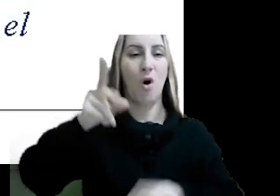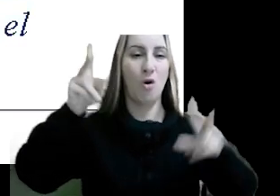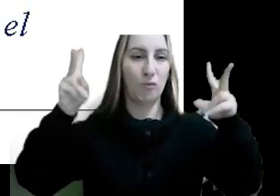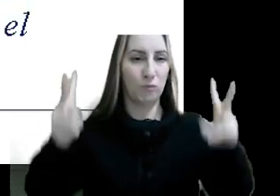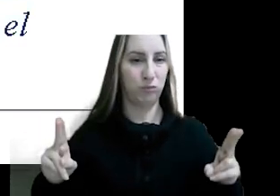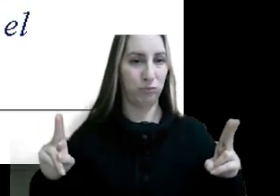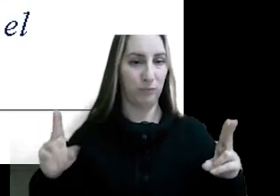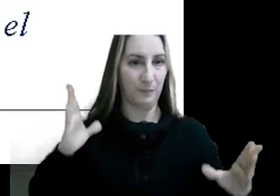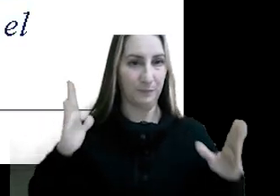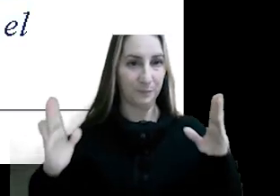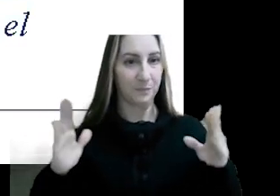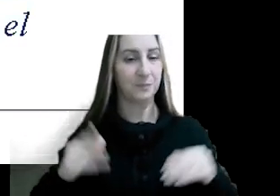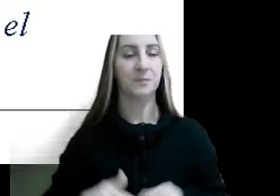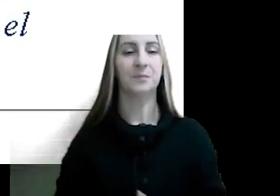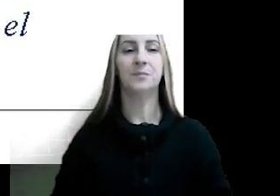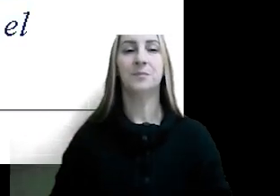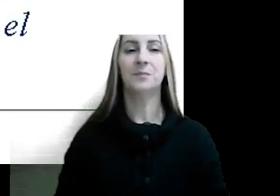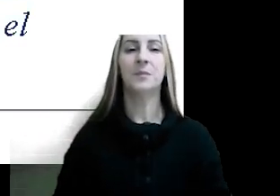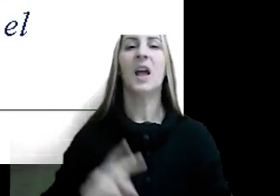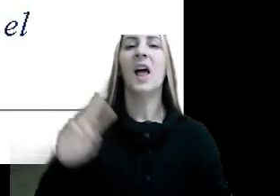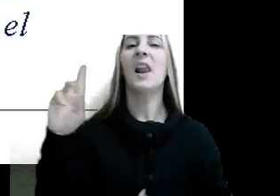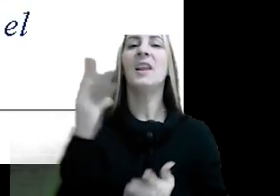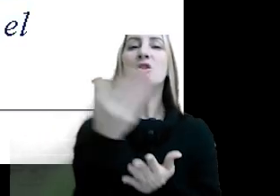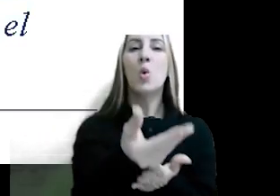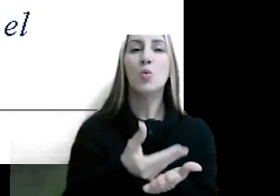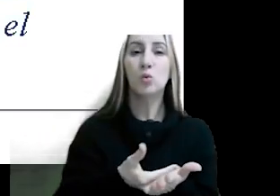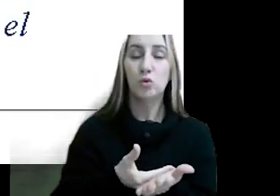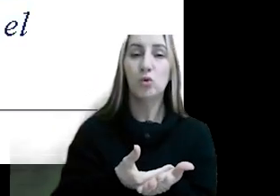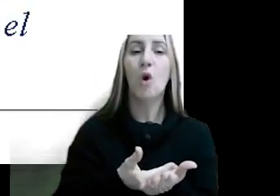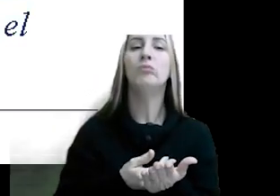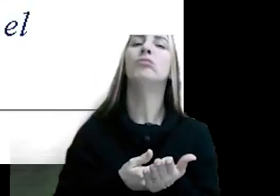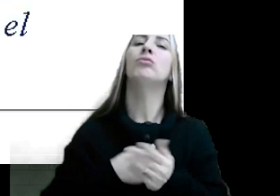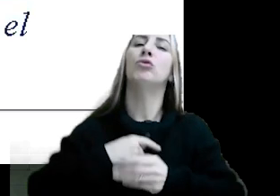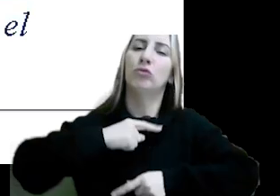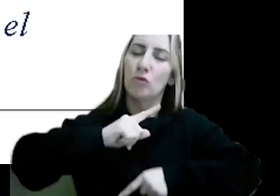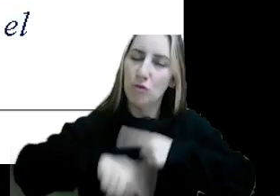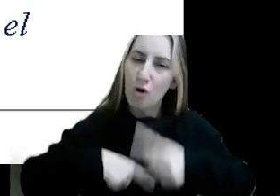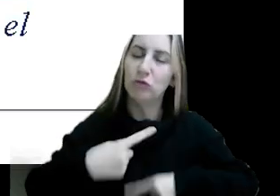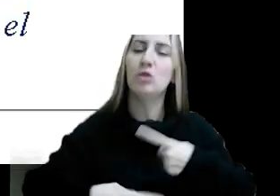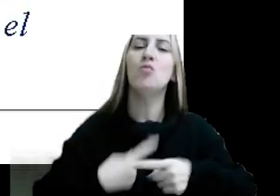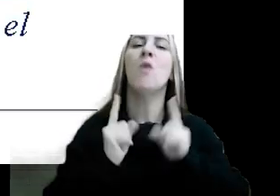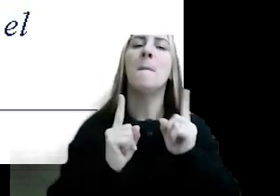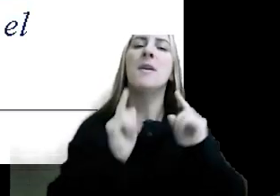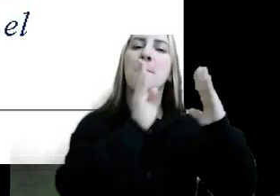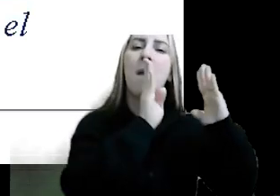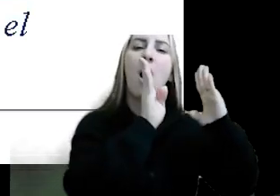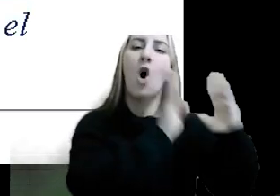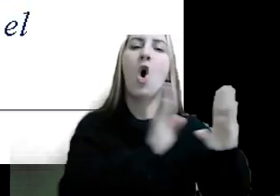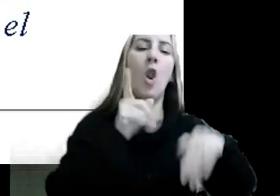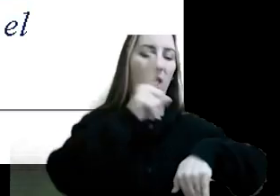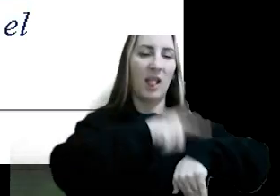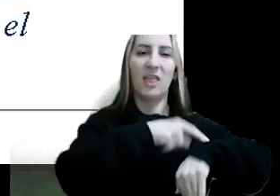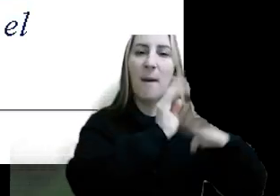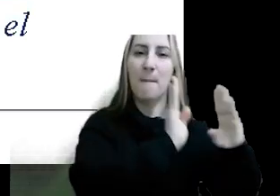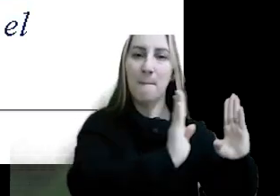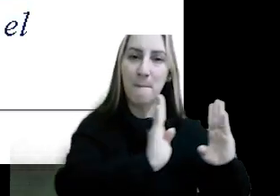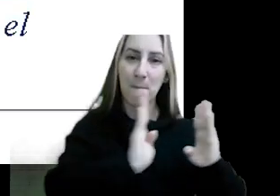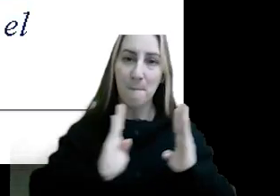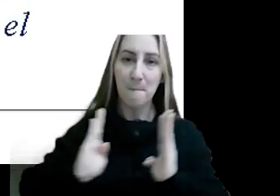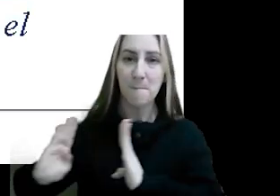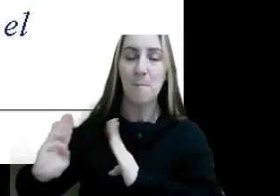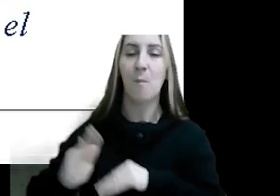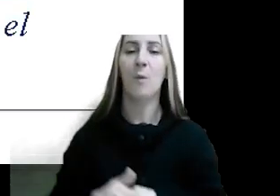donde la resolución que continúa, siempre siguiendo el orden cronológico, en este caso es